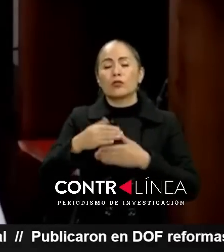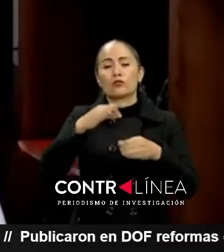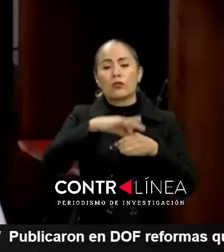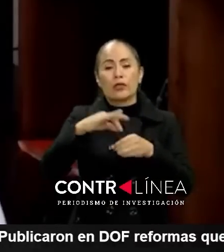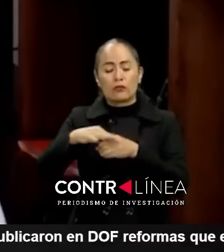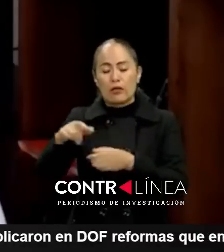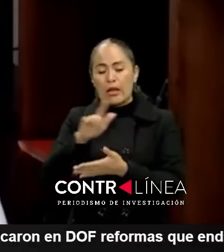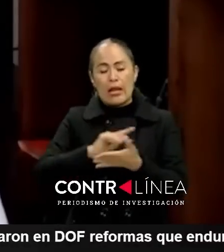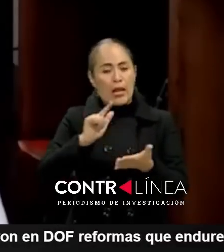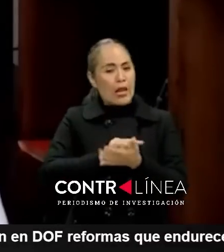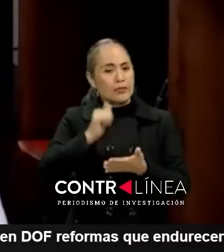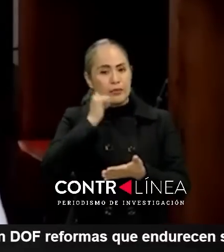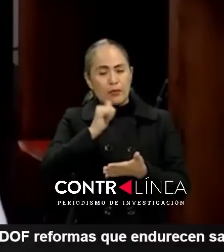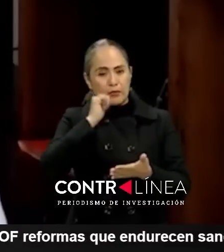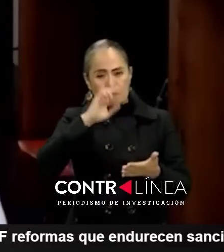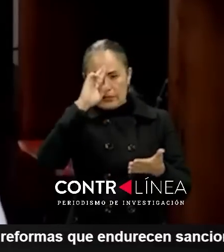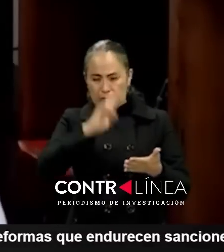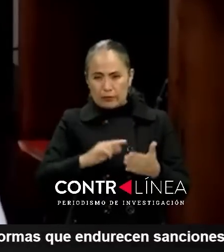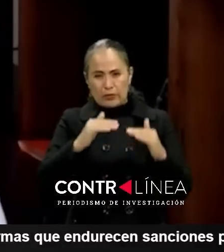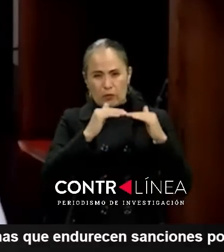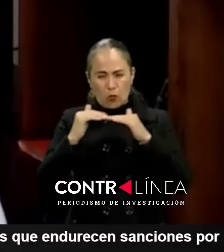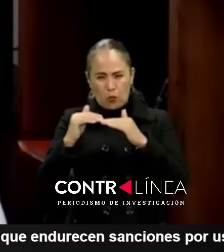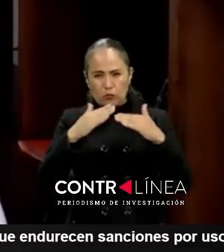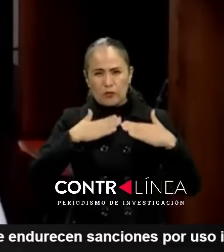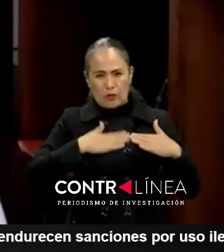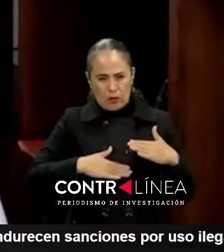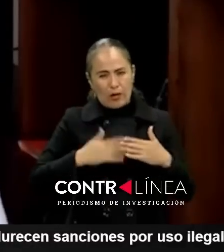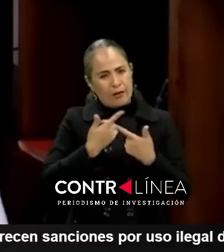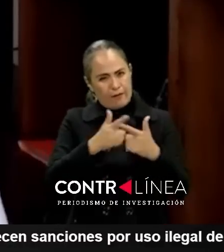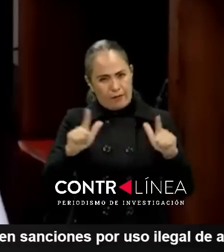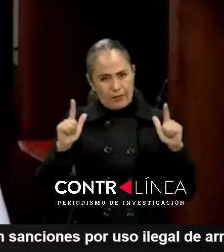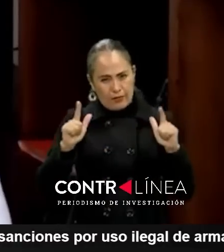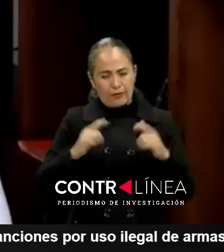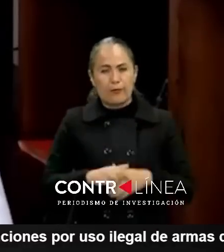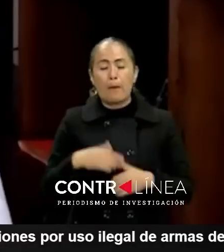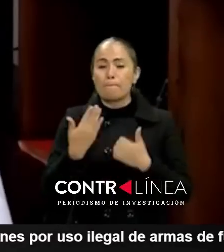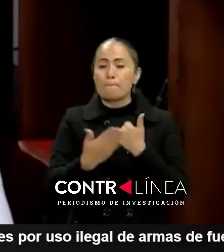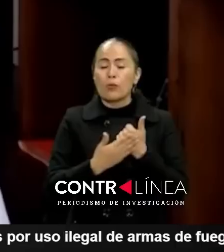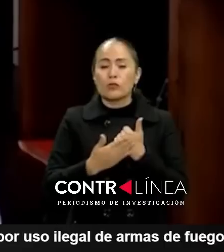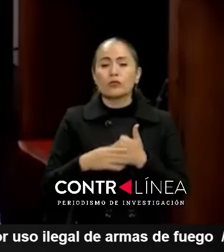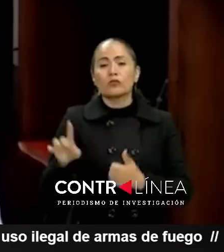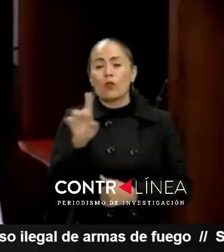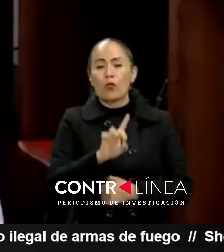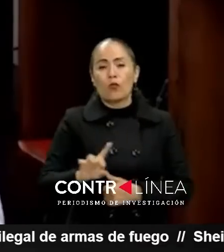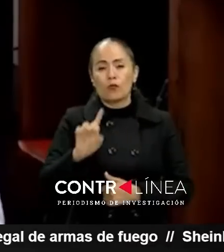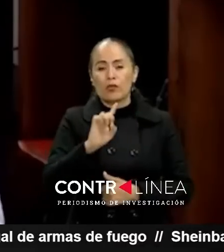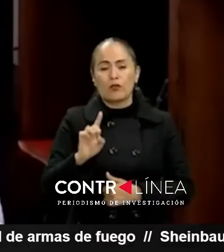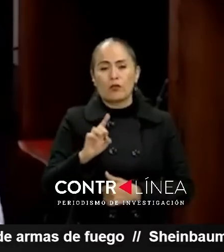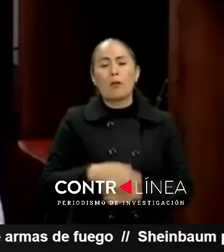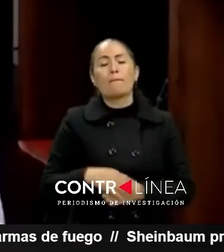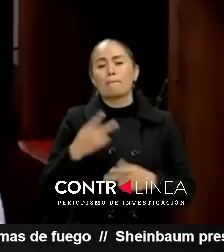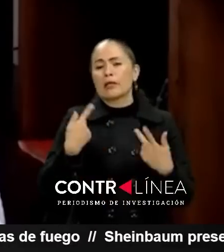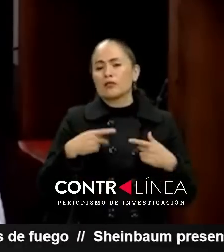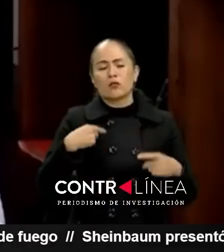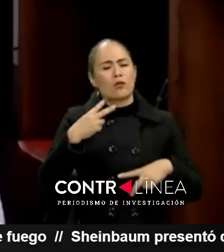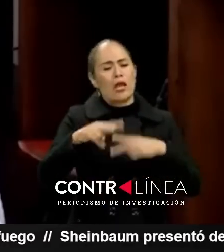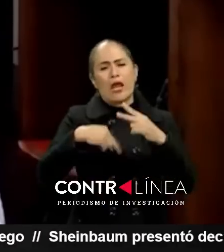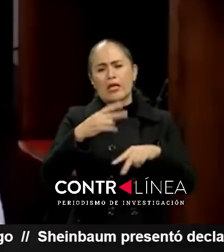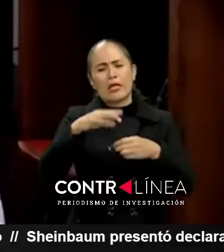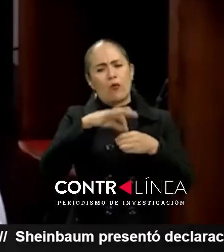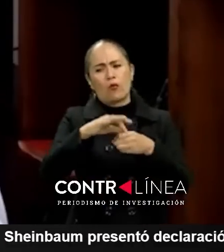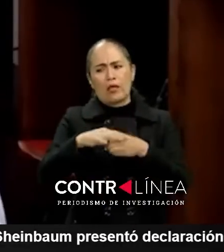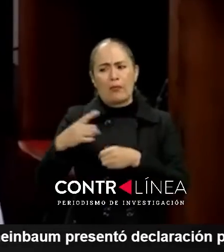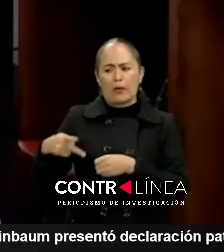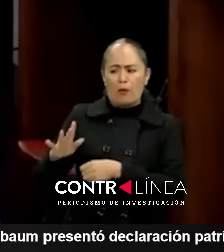con legalidad, imparcialidad y plena libertad. El próximo domingo, cada persona debe votar sin